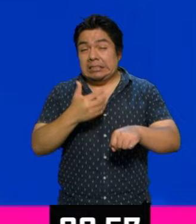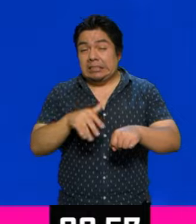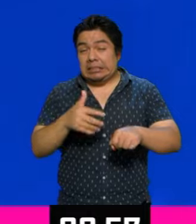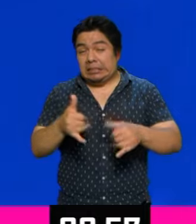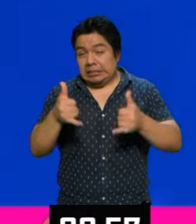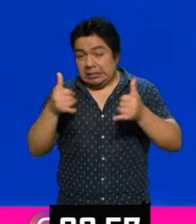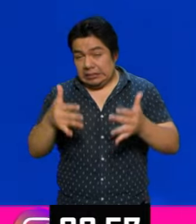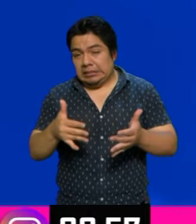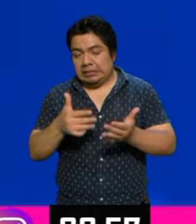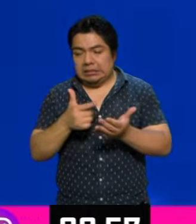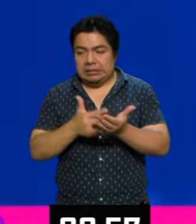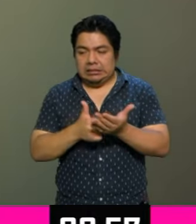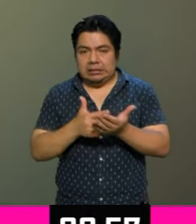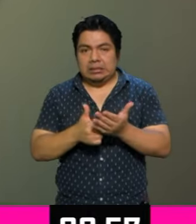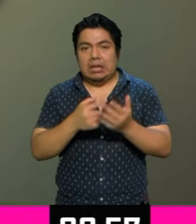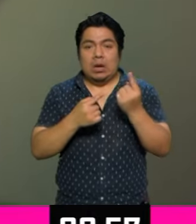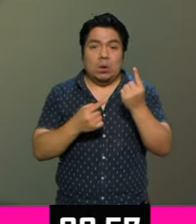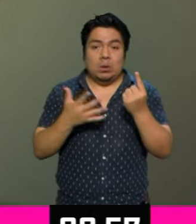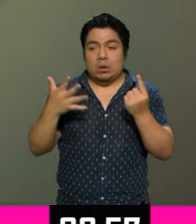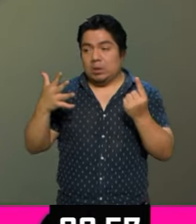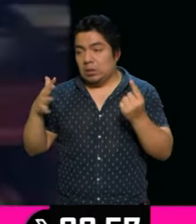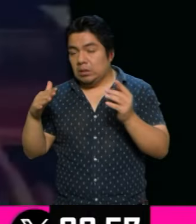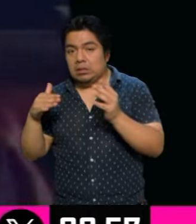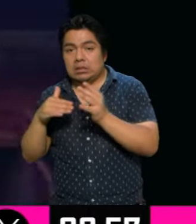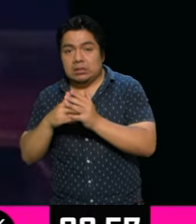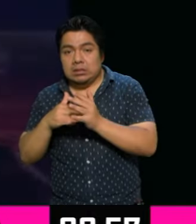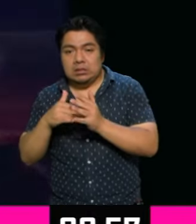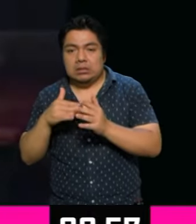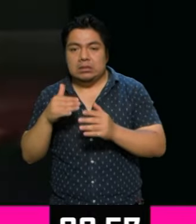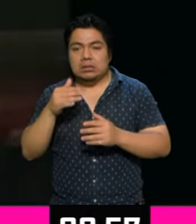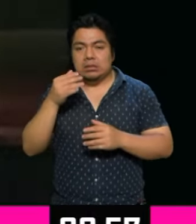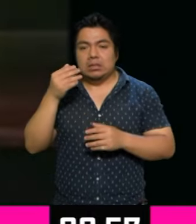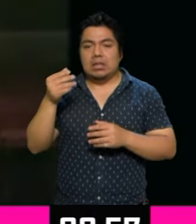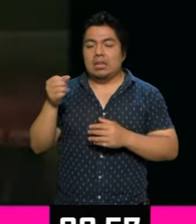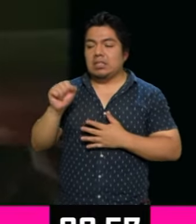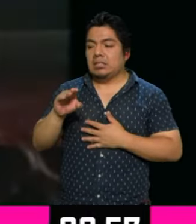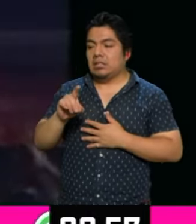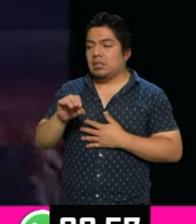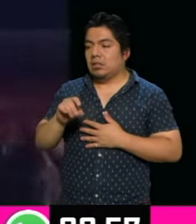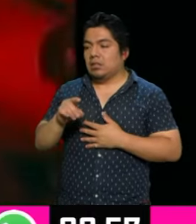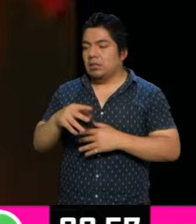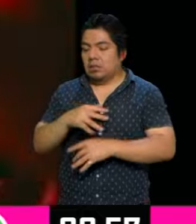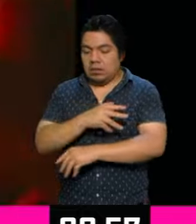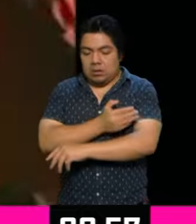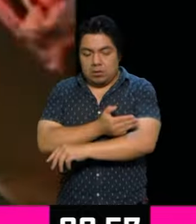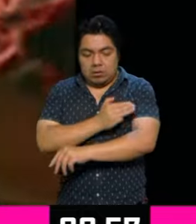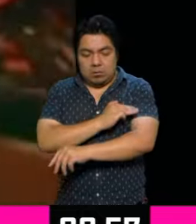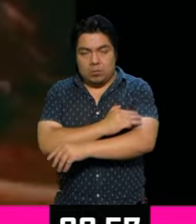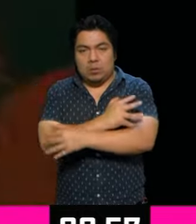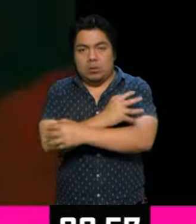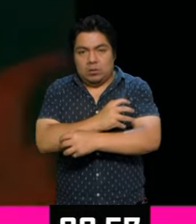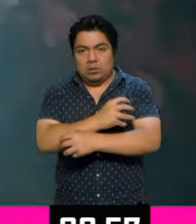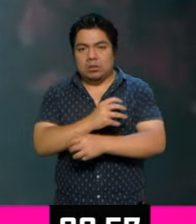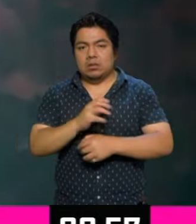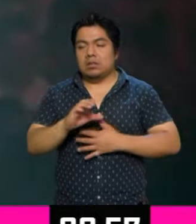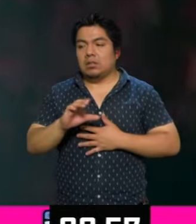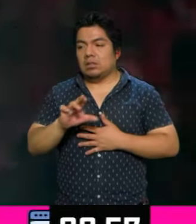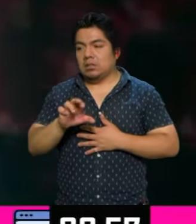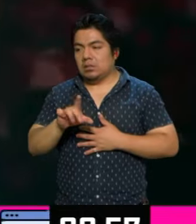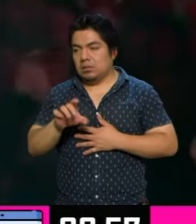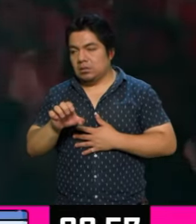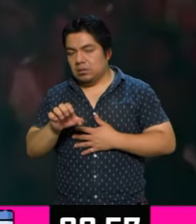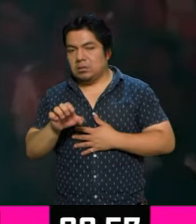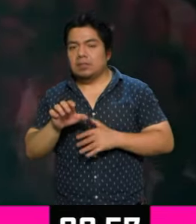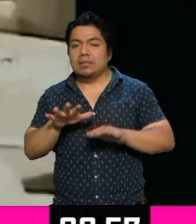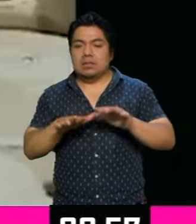cañonas y que le pasa solo a uno en un millón. Se llama síndrome de los músculos rígidos. Celine lo tiene y la ha paralizado